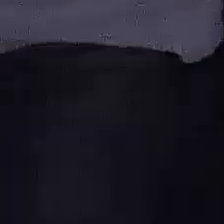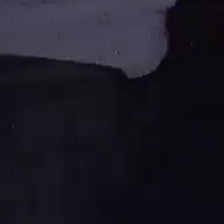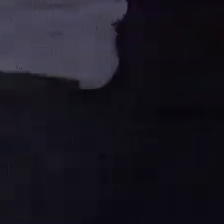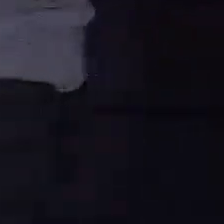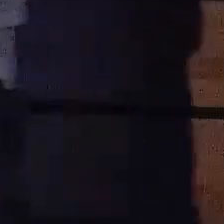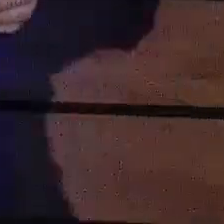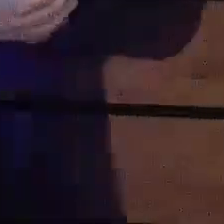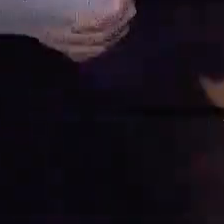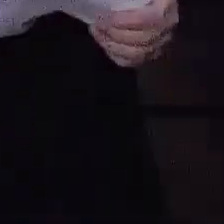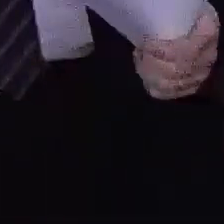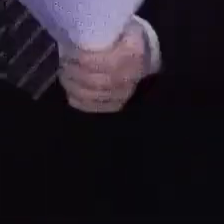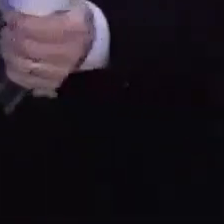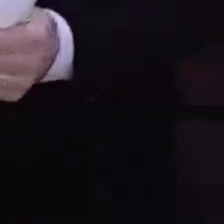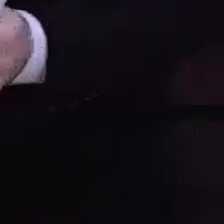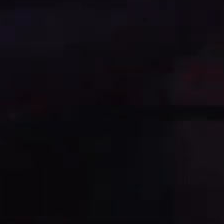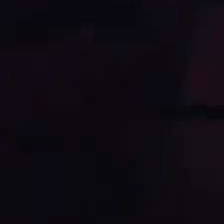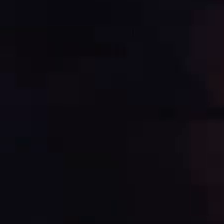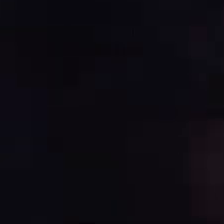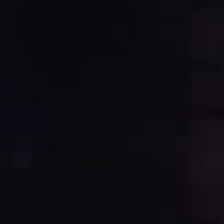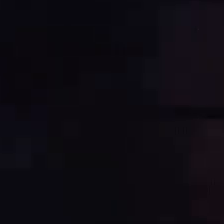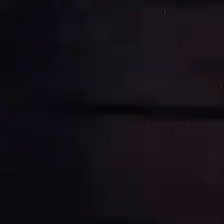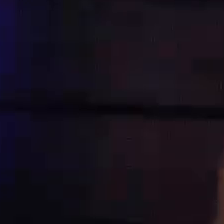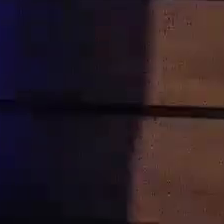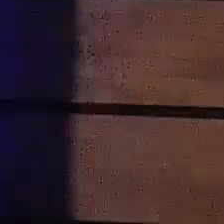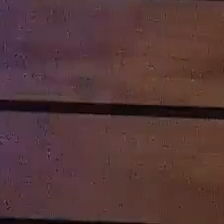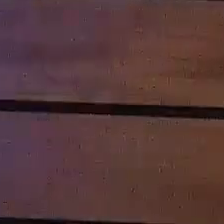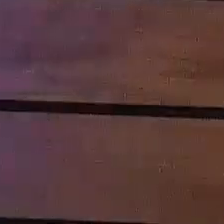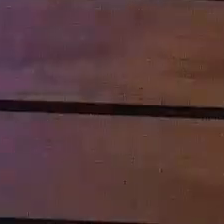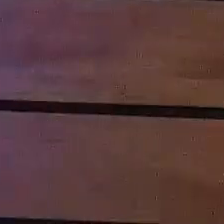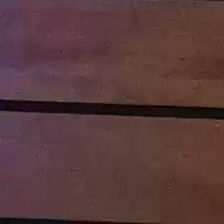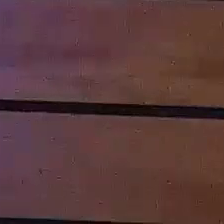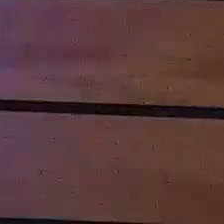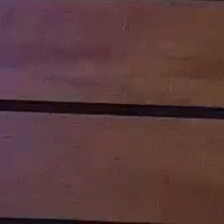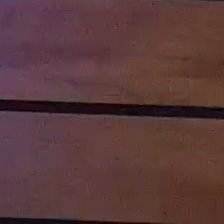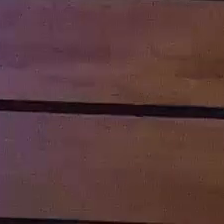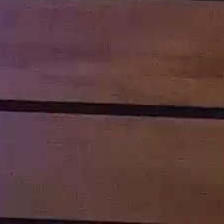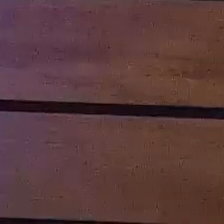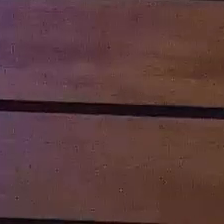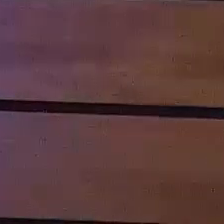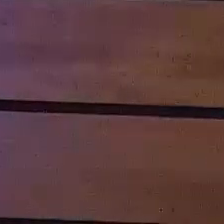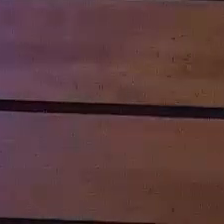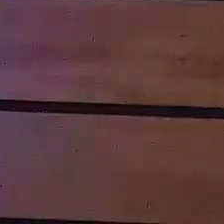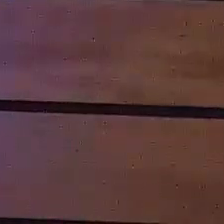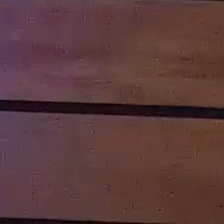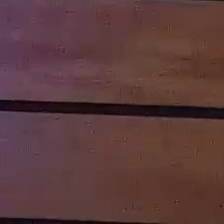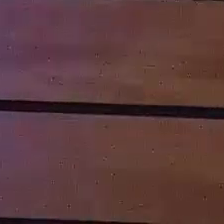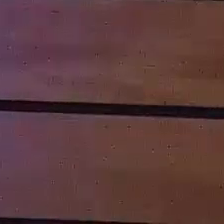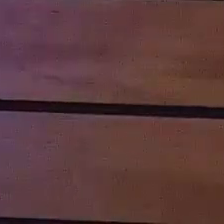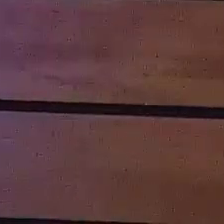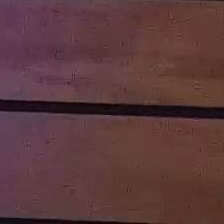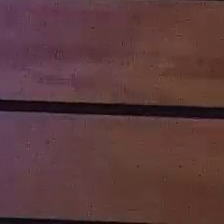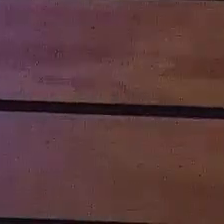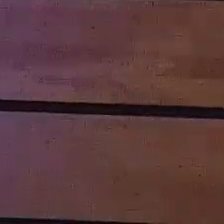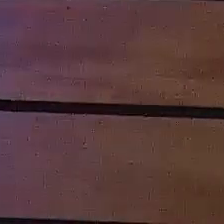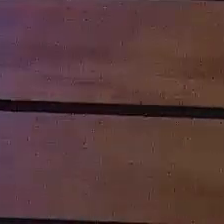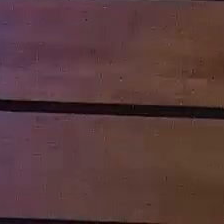adelante. Muy amable. Buenas. Ahí va, gracias. Bueno, buenos días. ¿Cómo